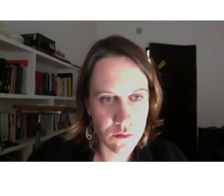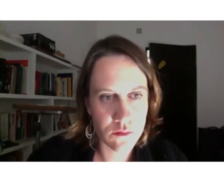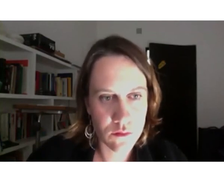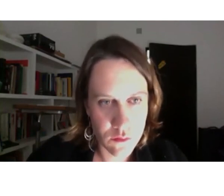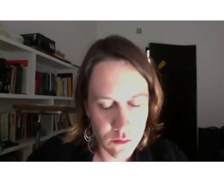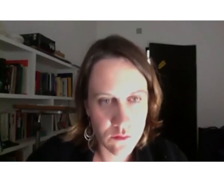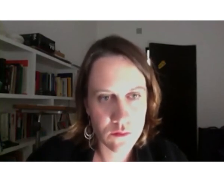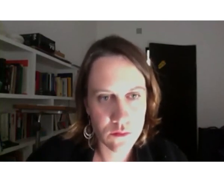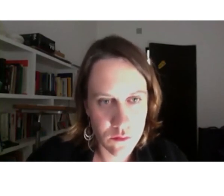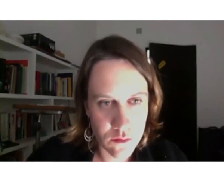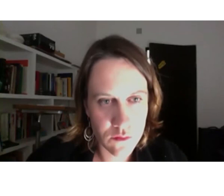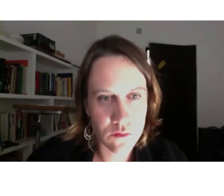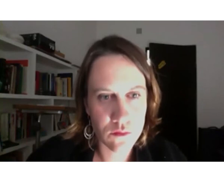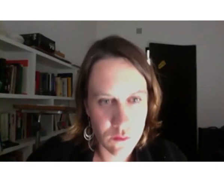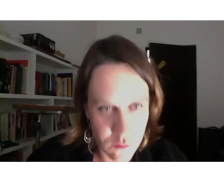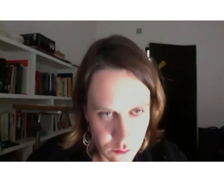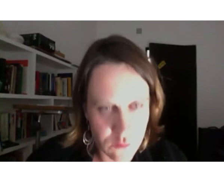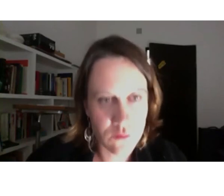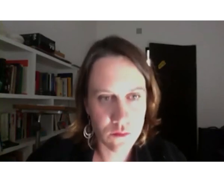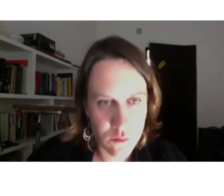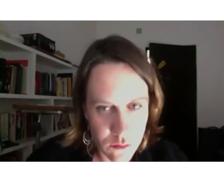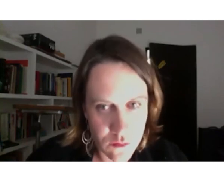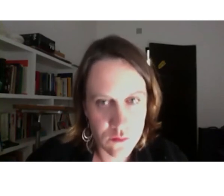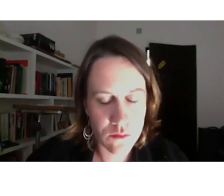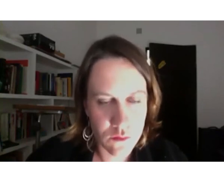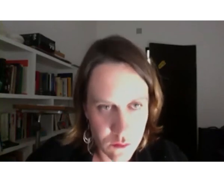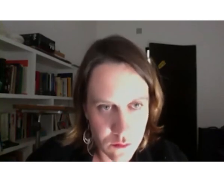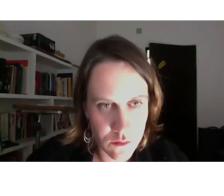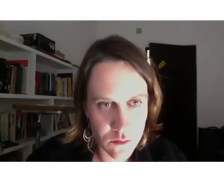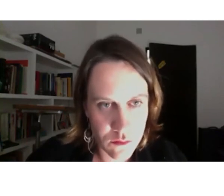¿no? Pues varias compañeras